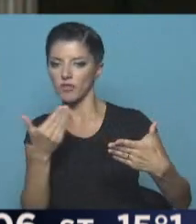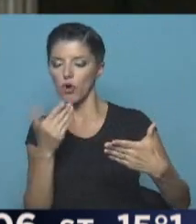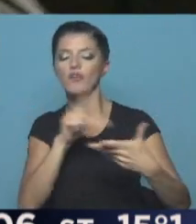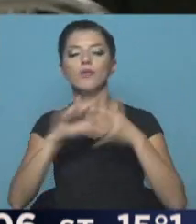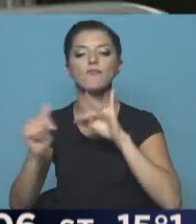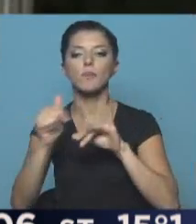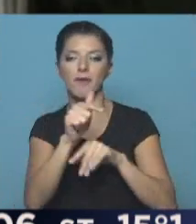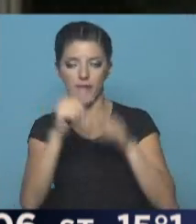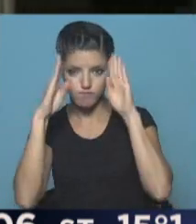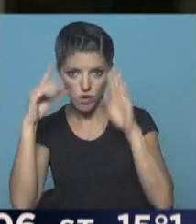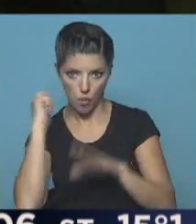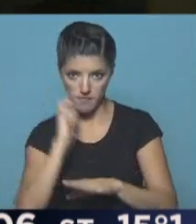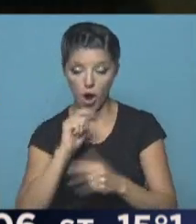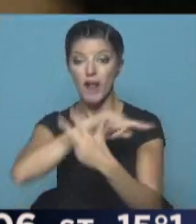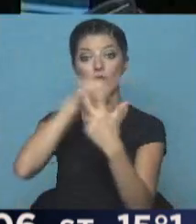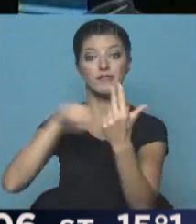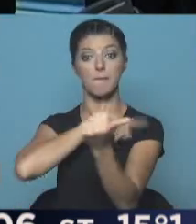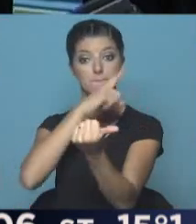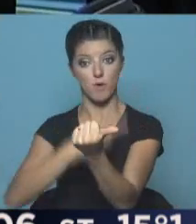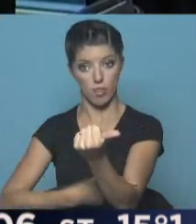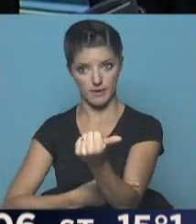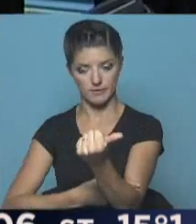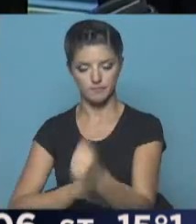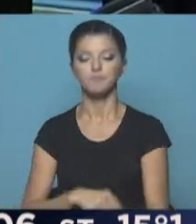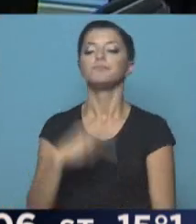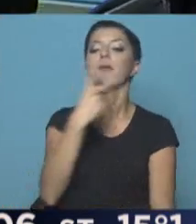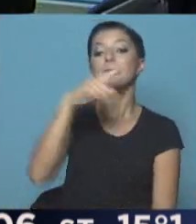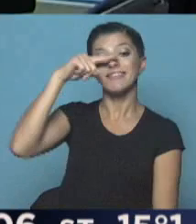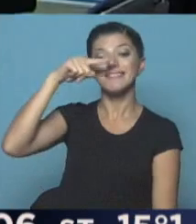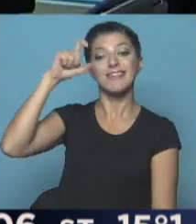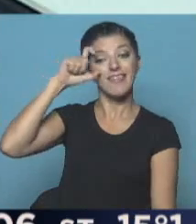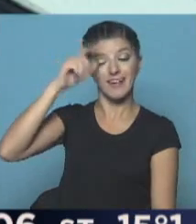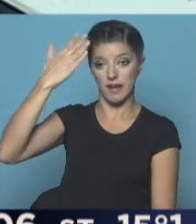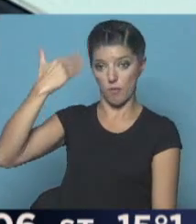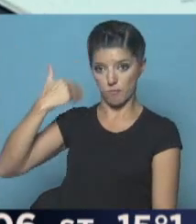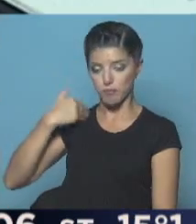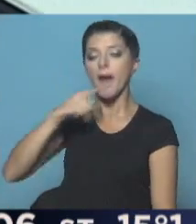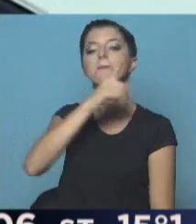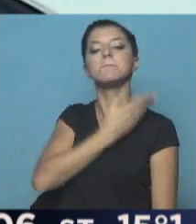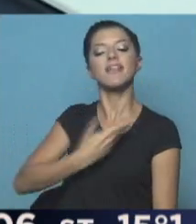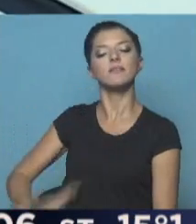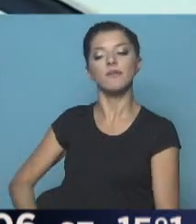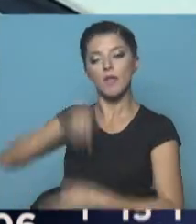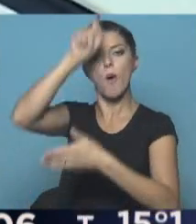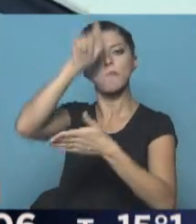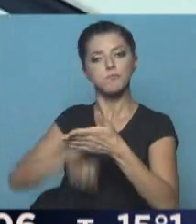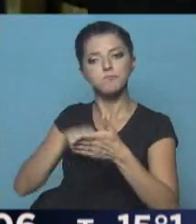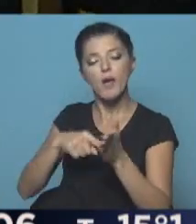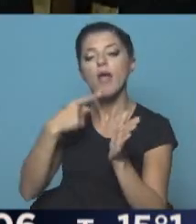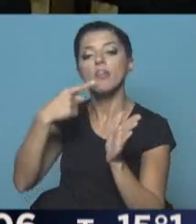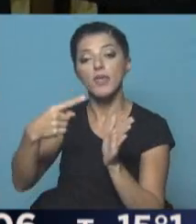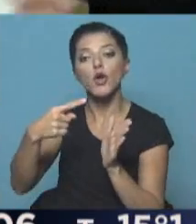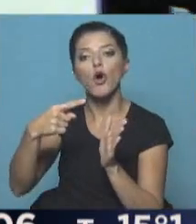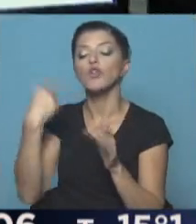conservador en los tres poderes del país. El 27 de enero pasado, el presidente había firmado una orden ejecutiva que suspendía